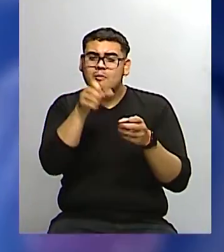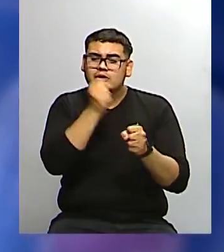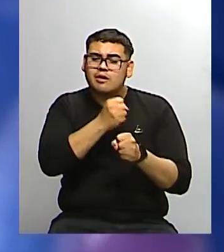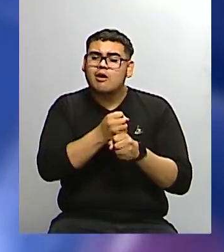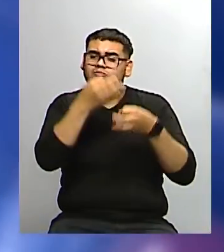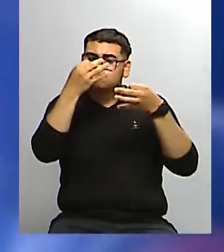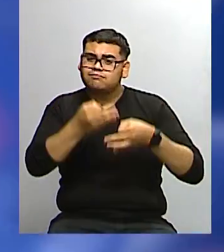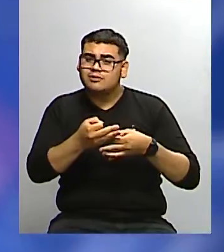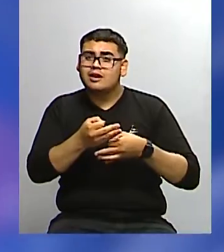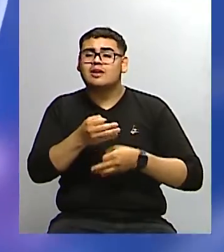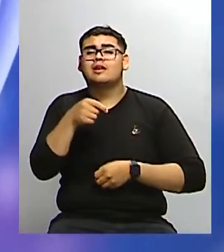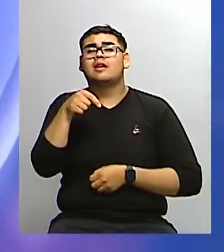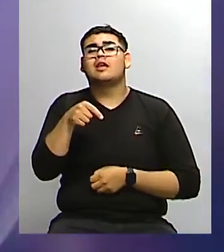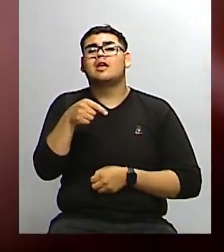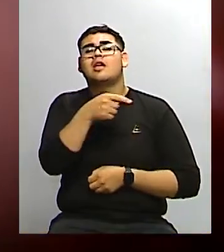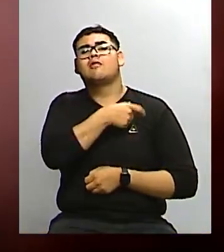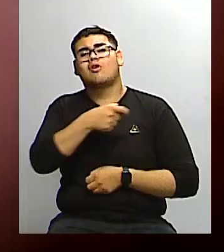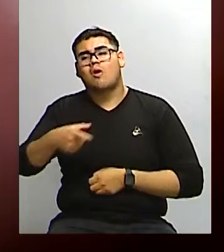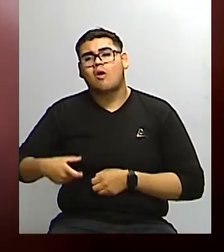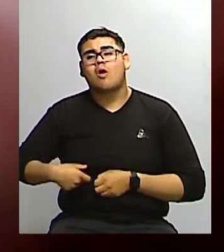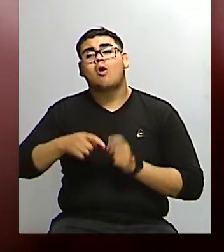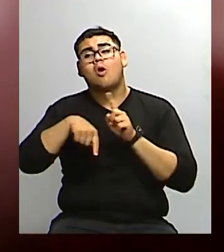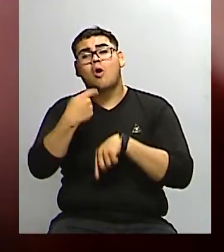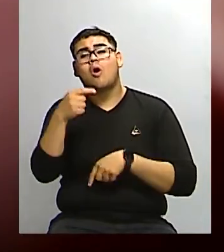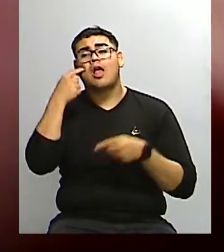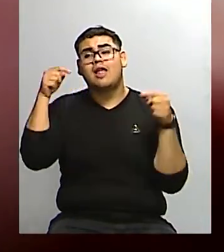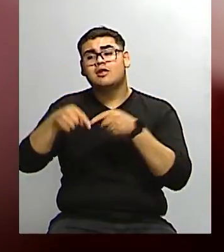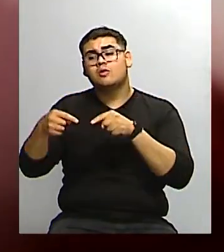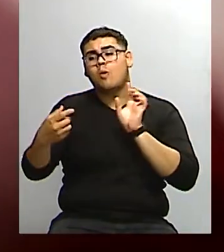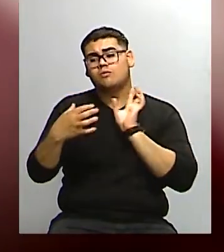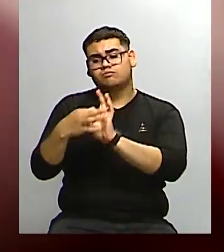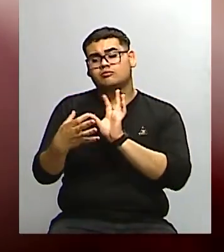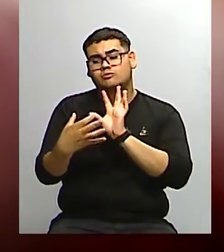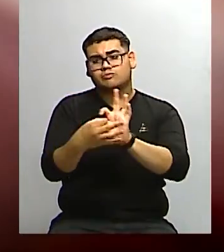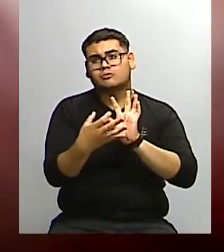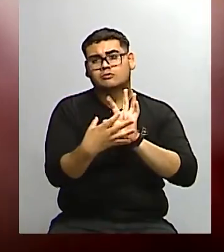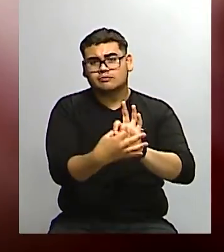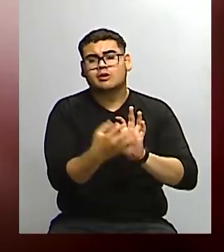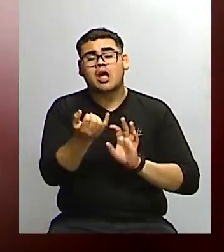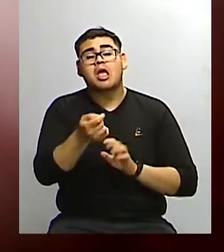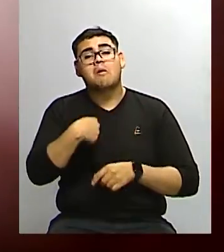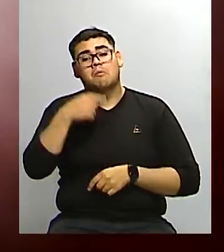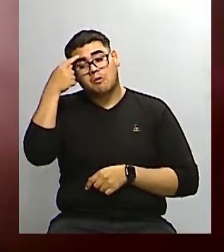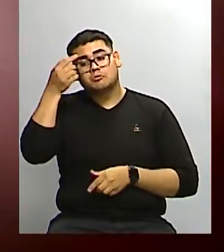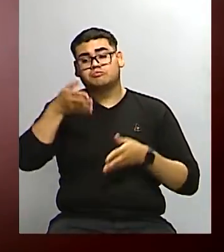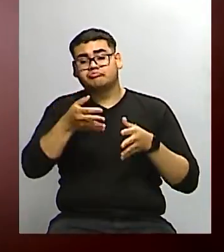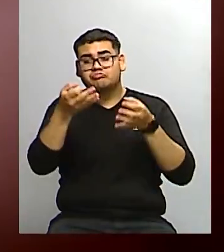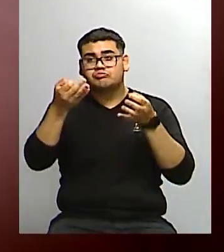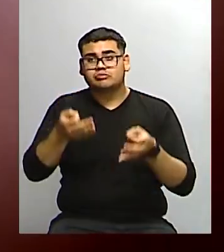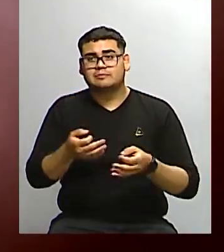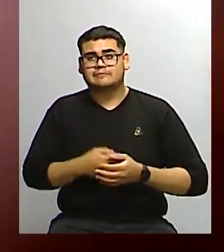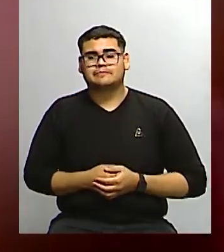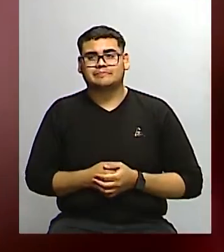el Estado tiene convenios con FUESMEN, con diferentes institutos privados, así que creo que vamos por un buen camino.